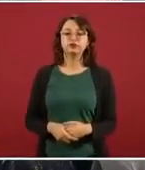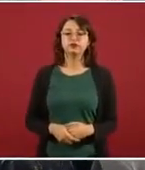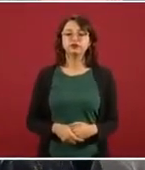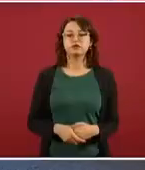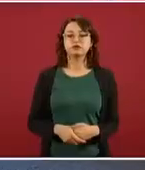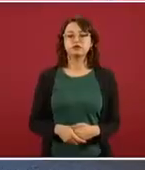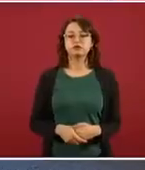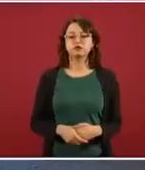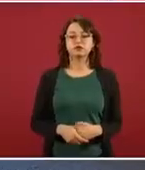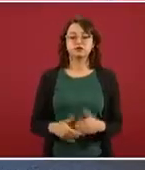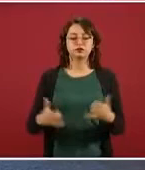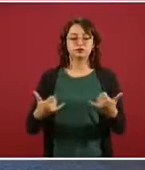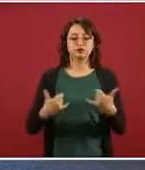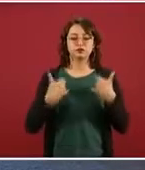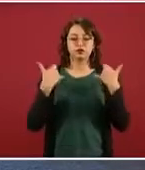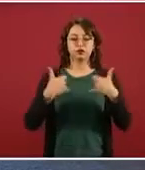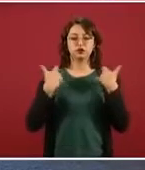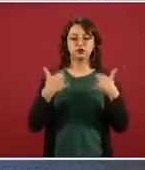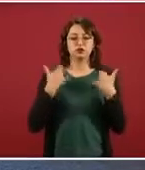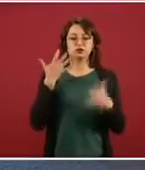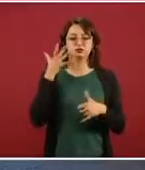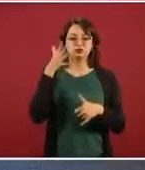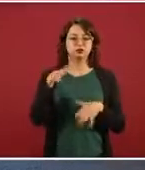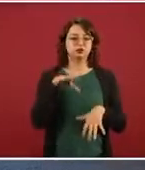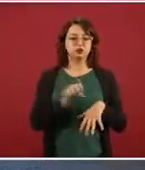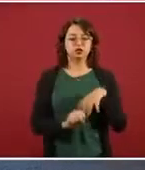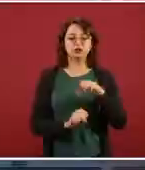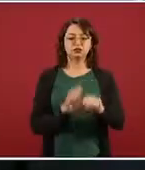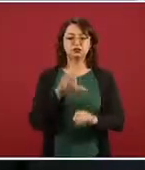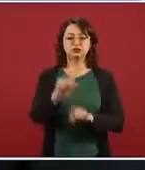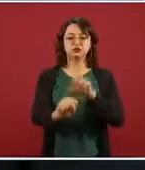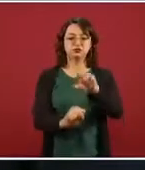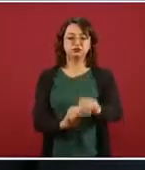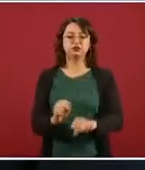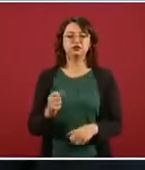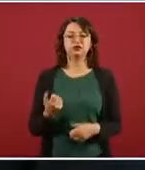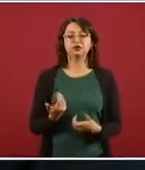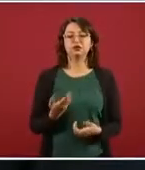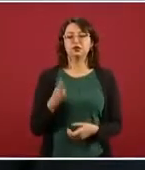jóvenes construyendo el futuro, hay becas,